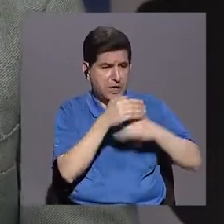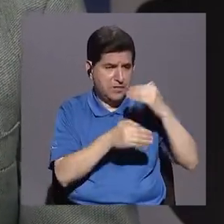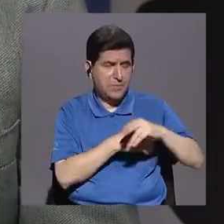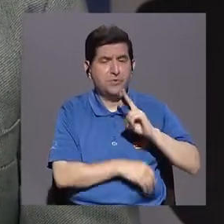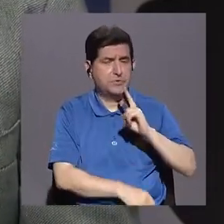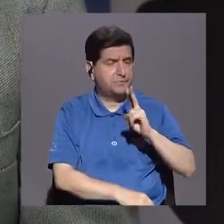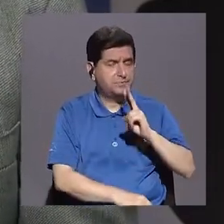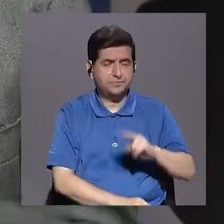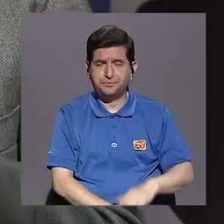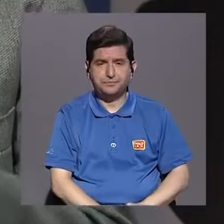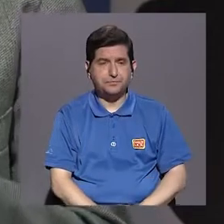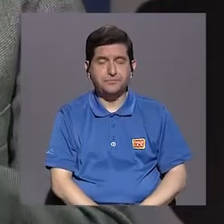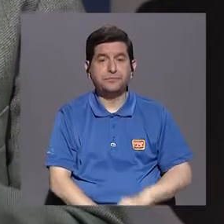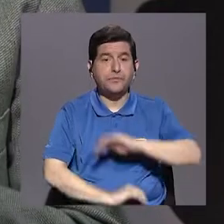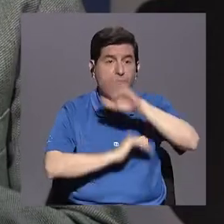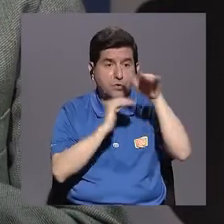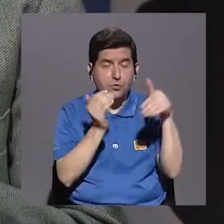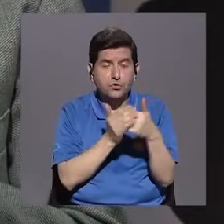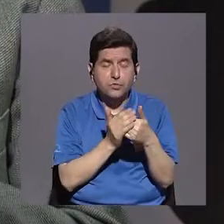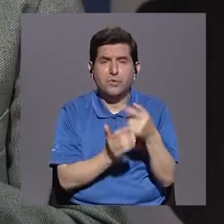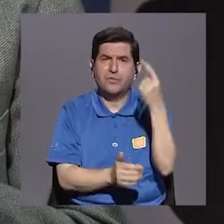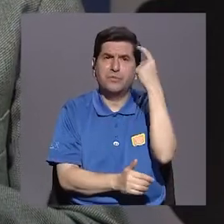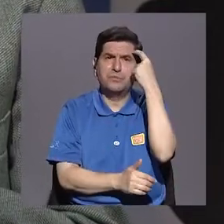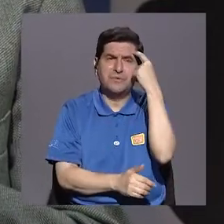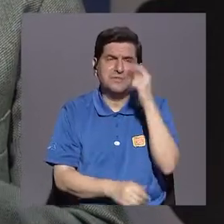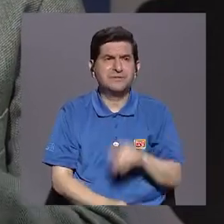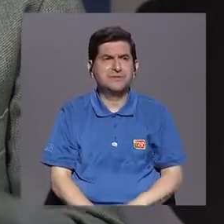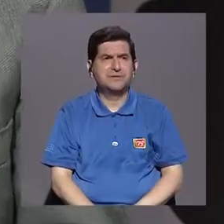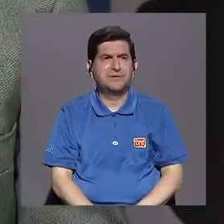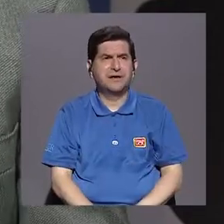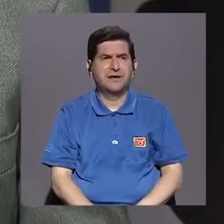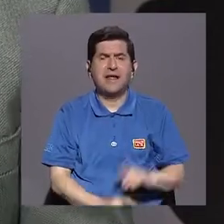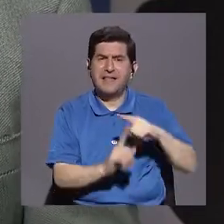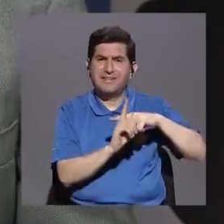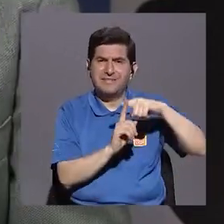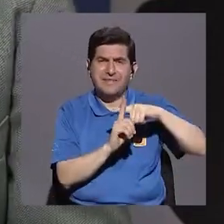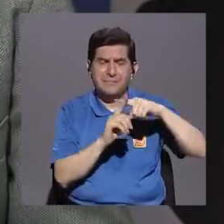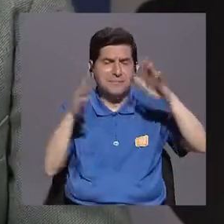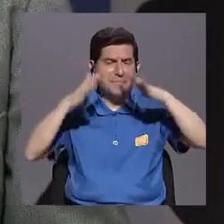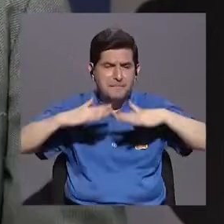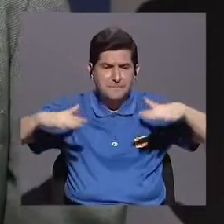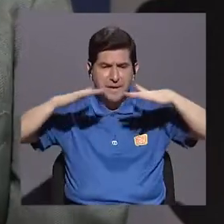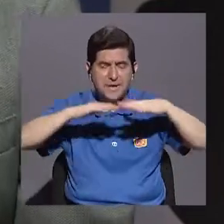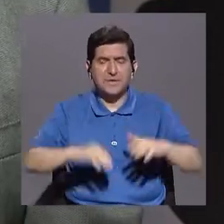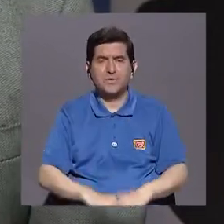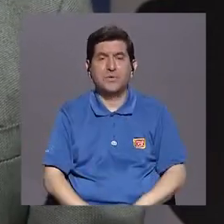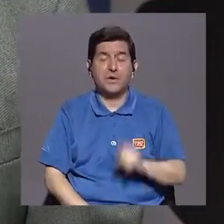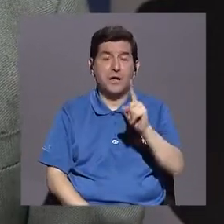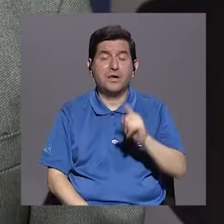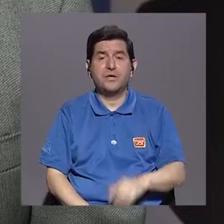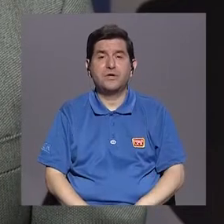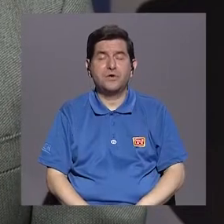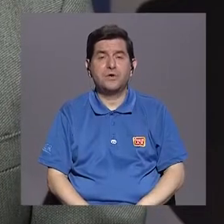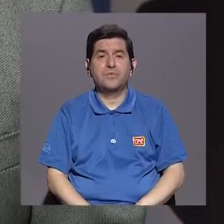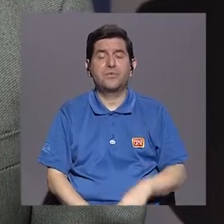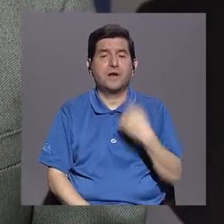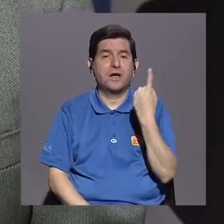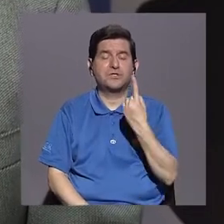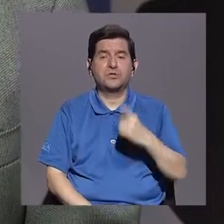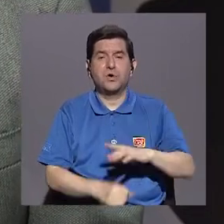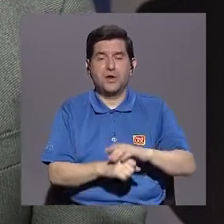real todo lo calculamos en términos de temperatura ambiente y una atmósfera de presión